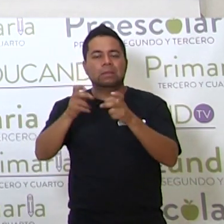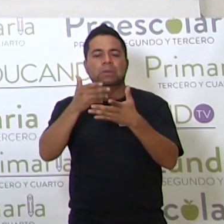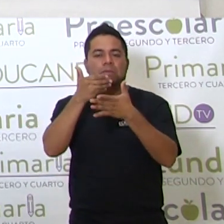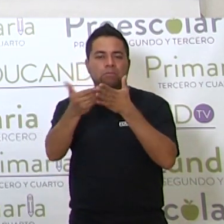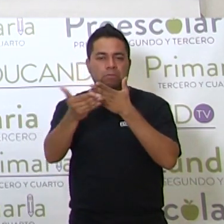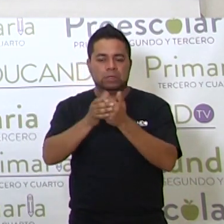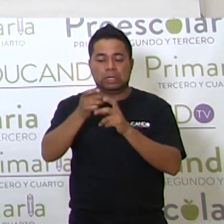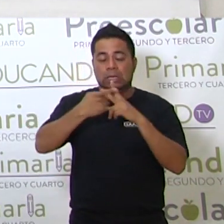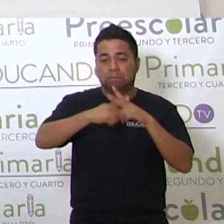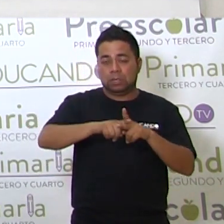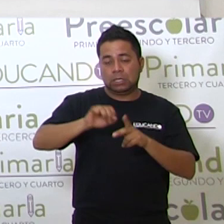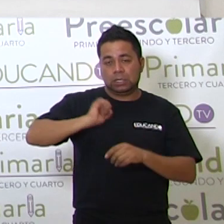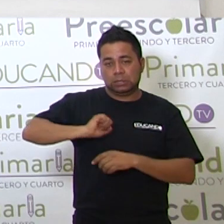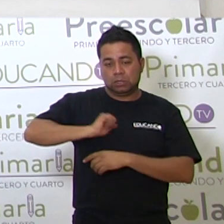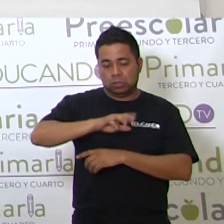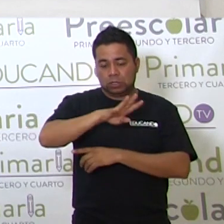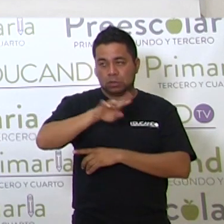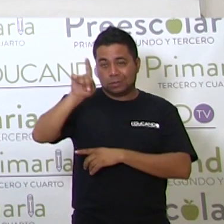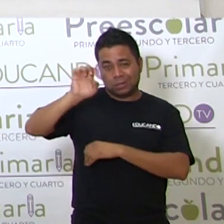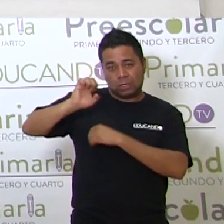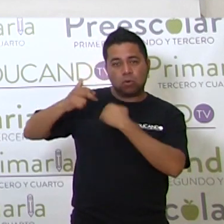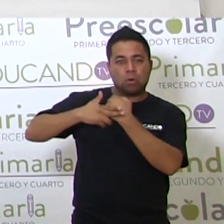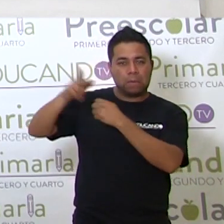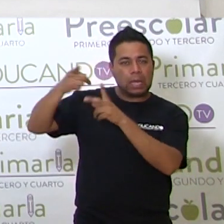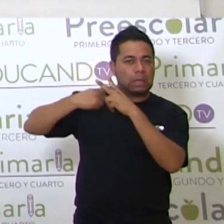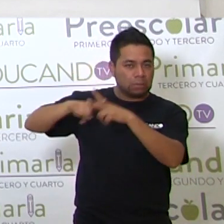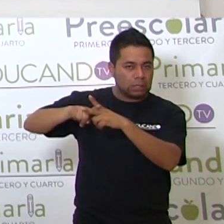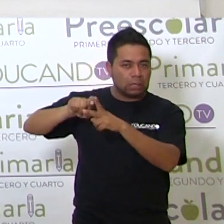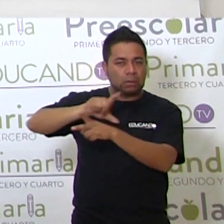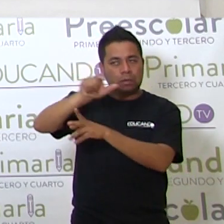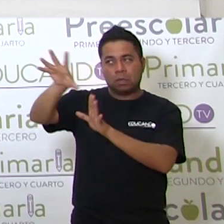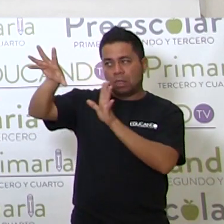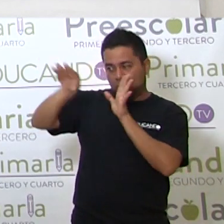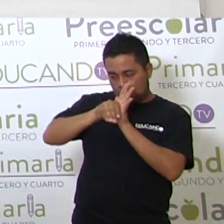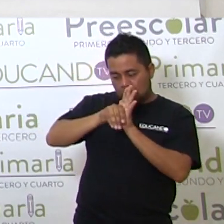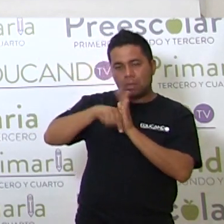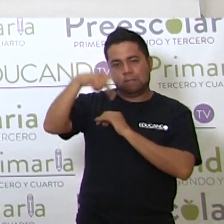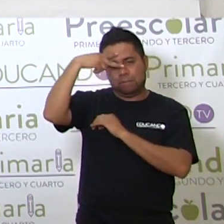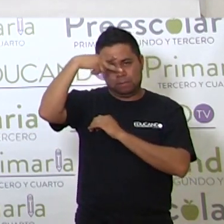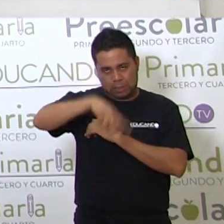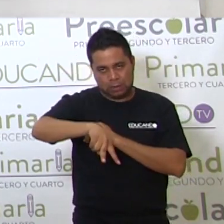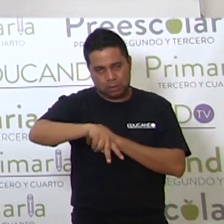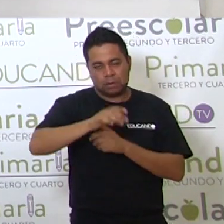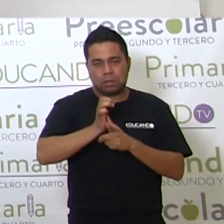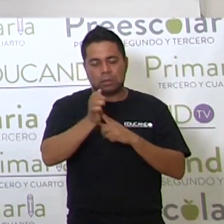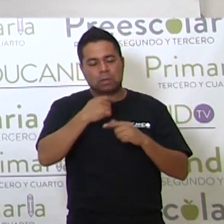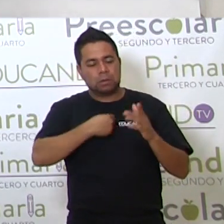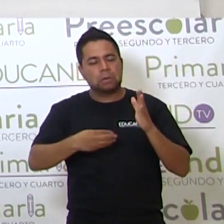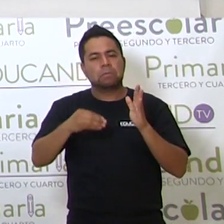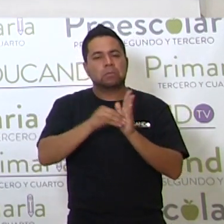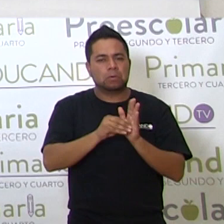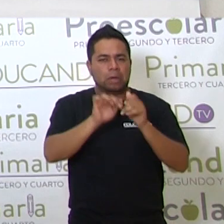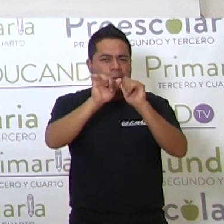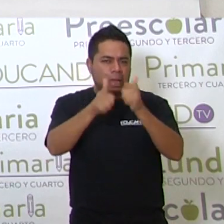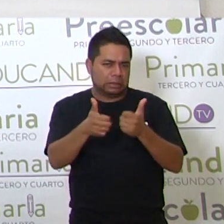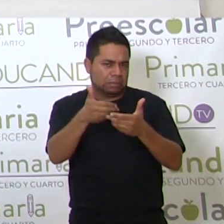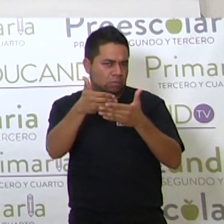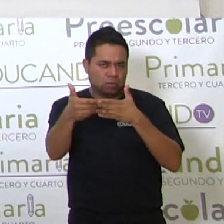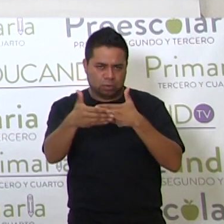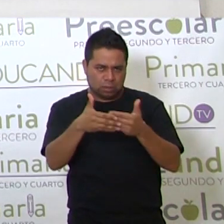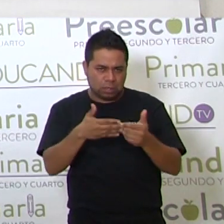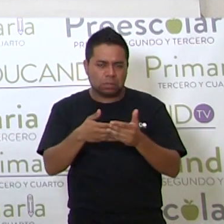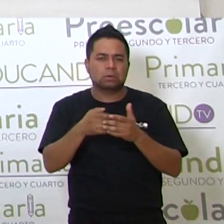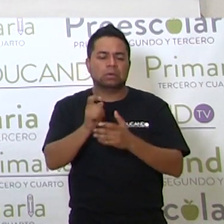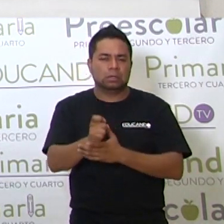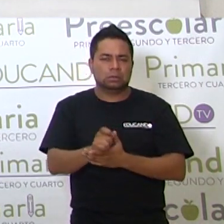en el siglo XIX en Europa y de ahí viene a México. Entonces esto podríamos poner arte moderno, y el